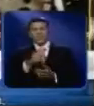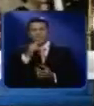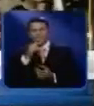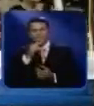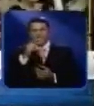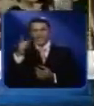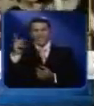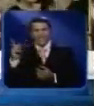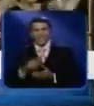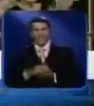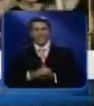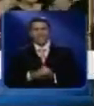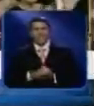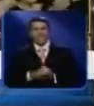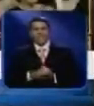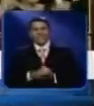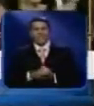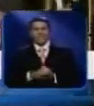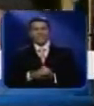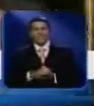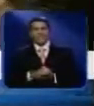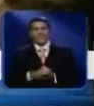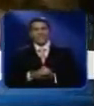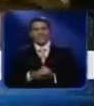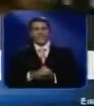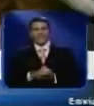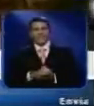Toni Collette, United States of Terror.